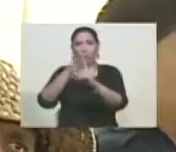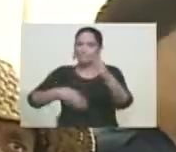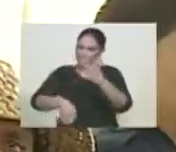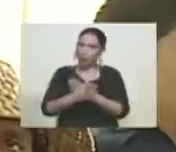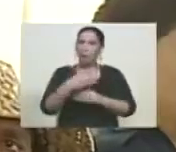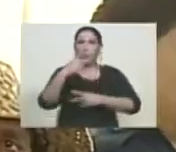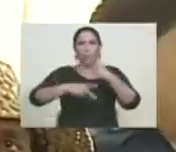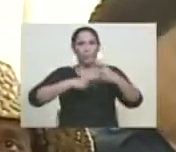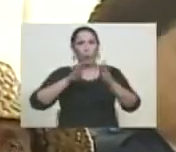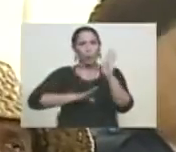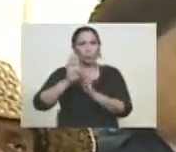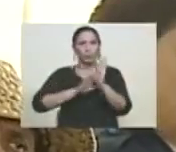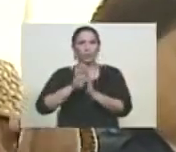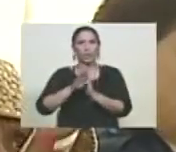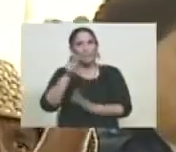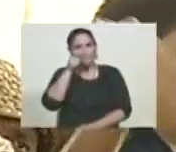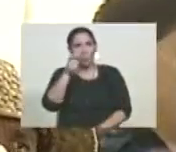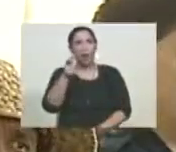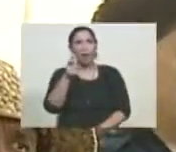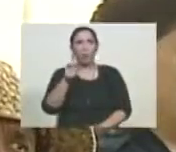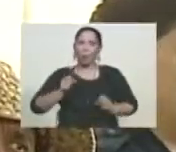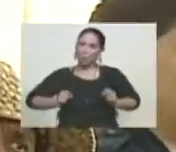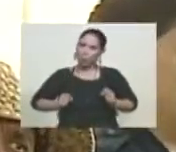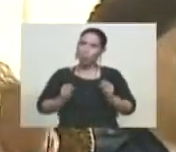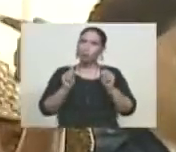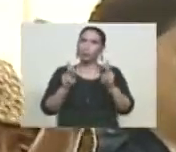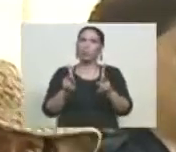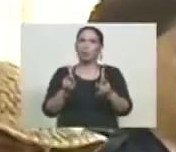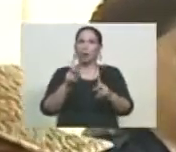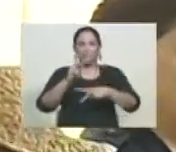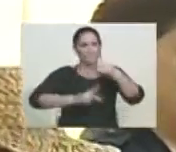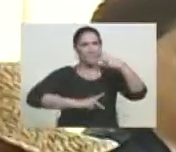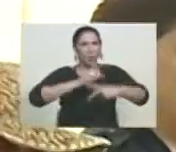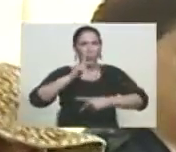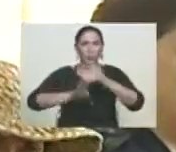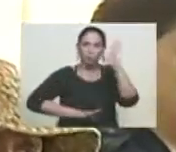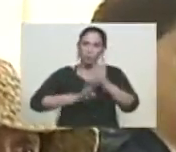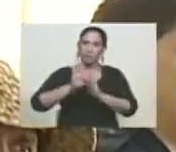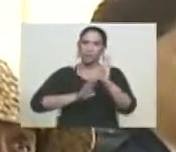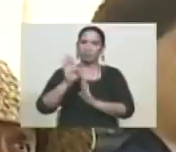producir. Y eso quiere el pueblo, que nos dé la oportunidad de producir.